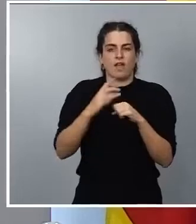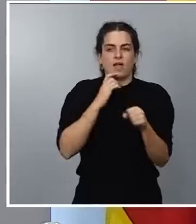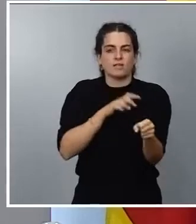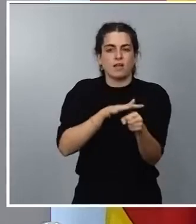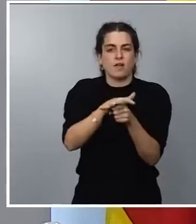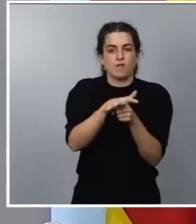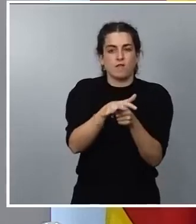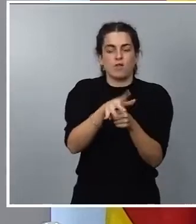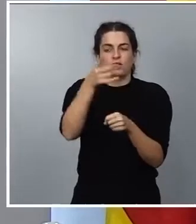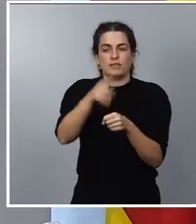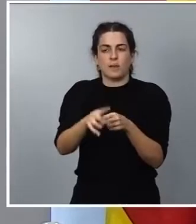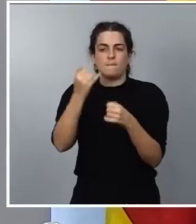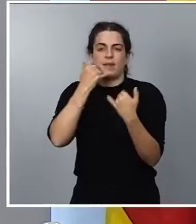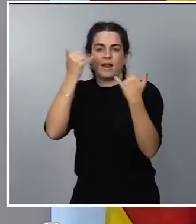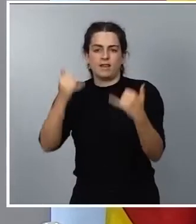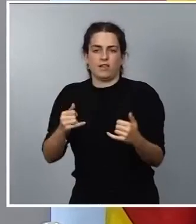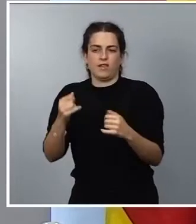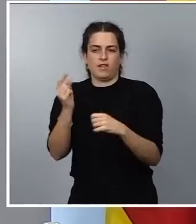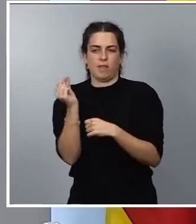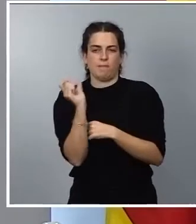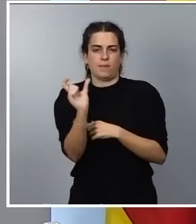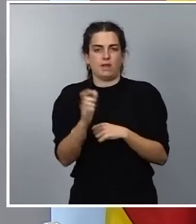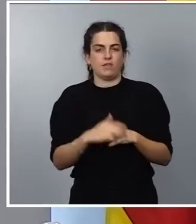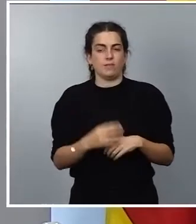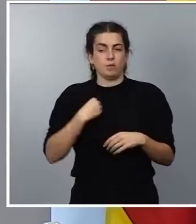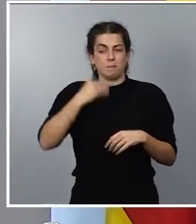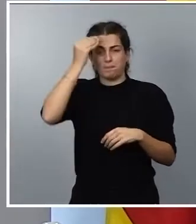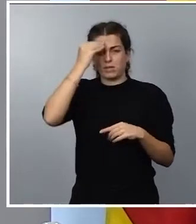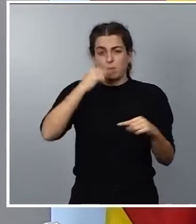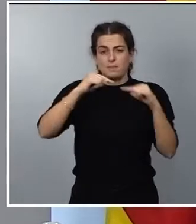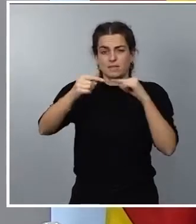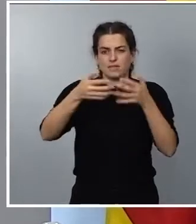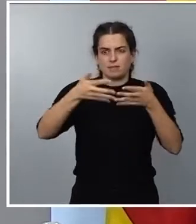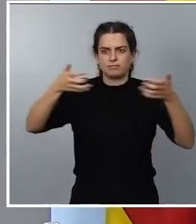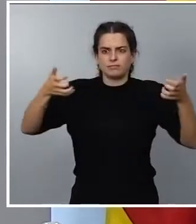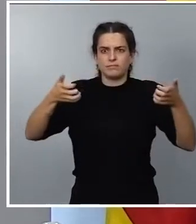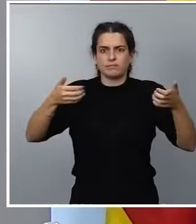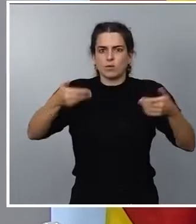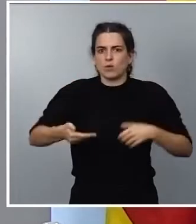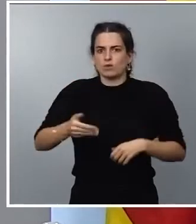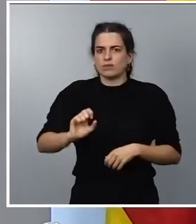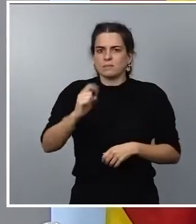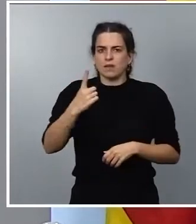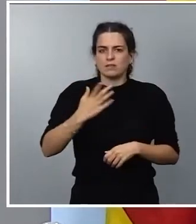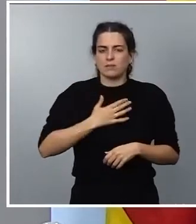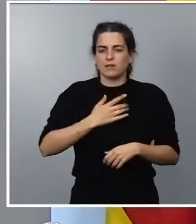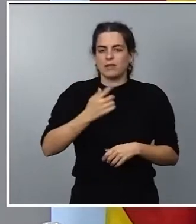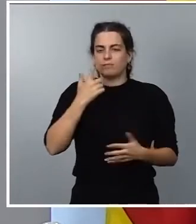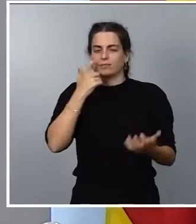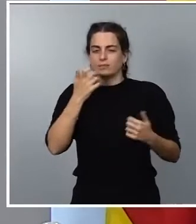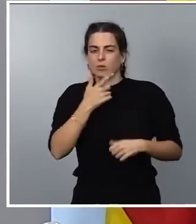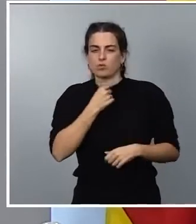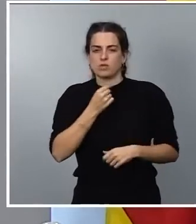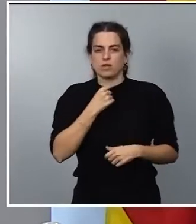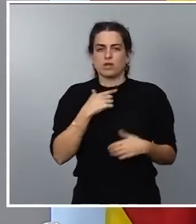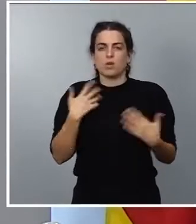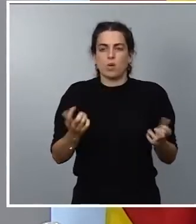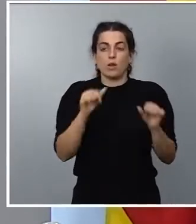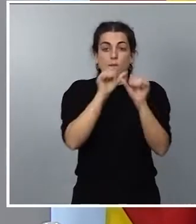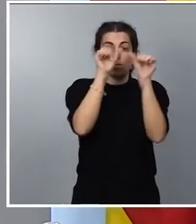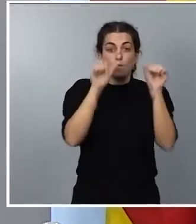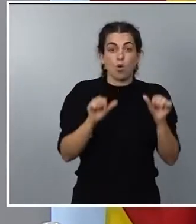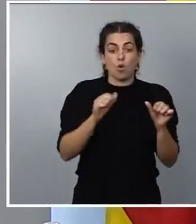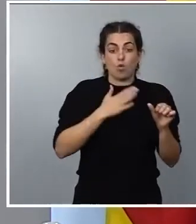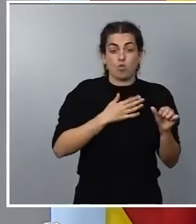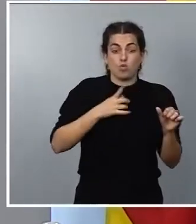Quizá o mensaje máis importante que me gustaría destacar é que o modo en que hemos abordado a